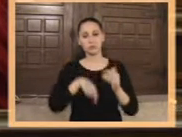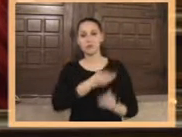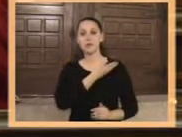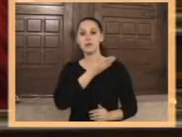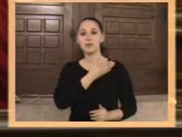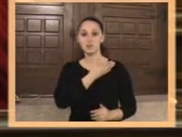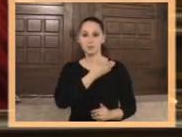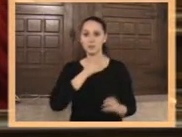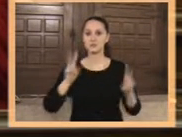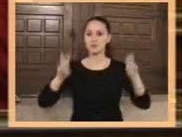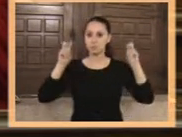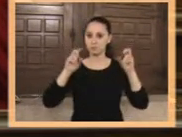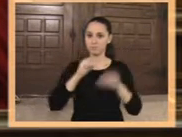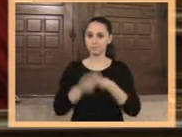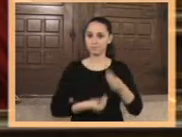supuesto,